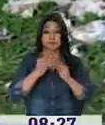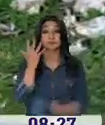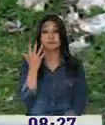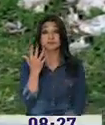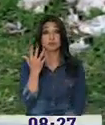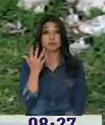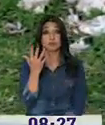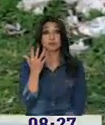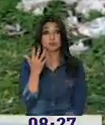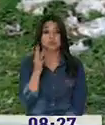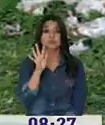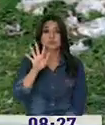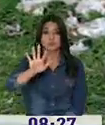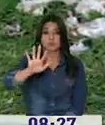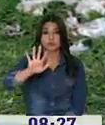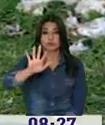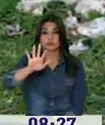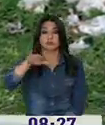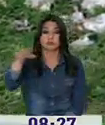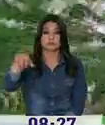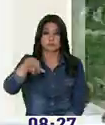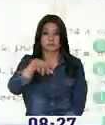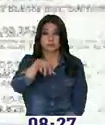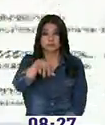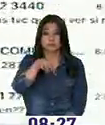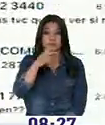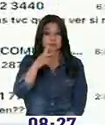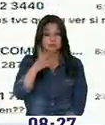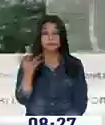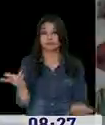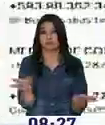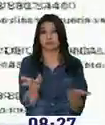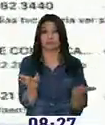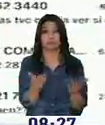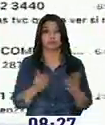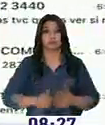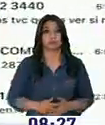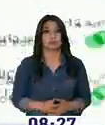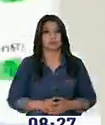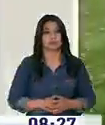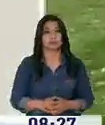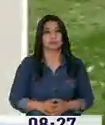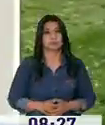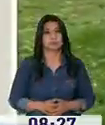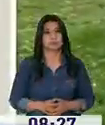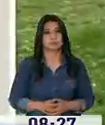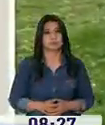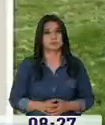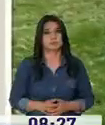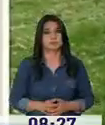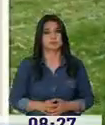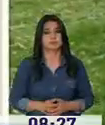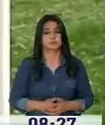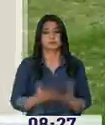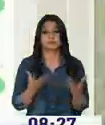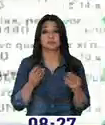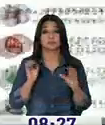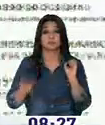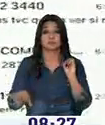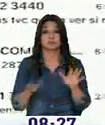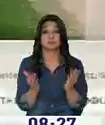puente 5, obviamente hay que meterse al puente 5 y ver dónde está esto en Los Chillos, ven, lleno de